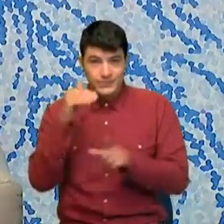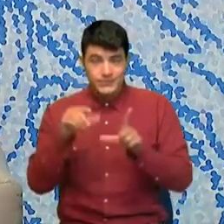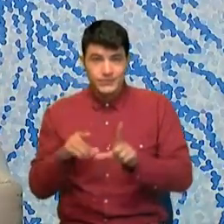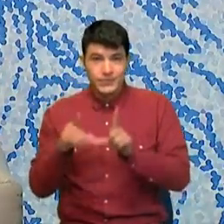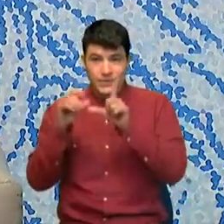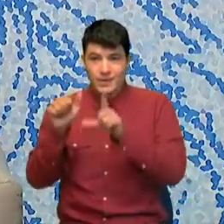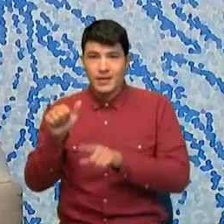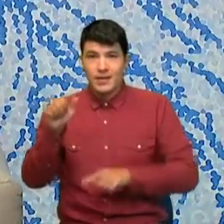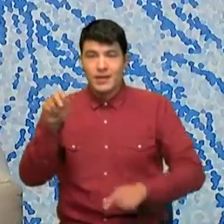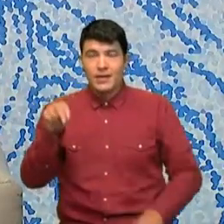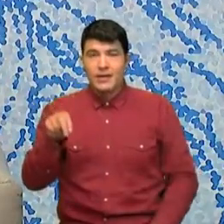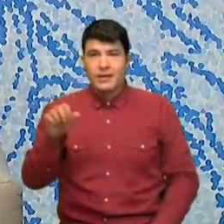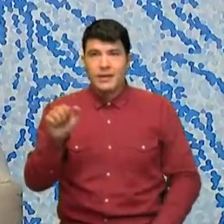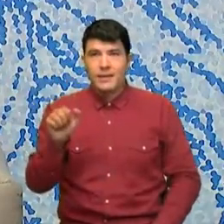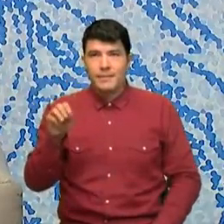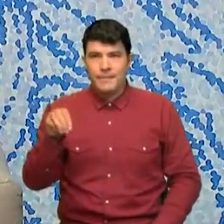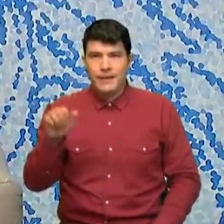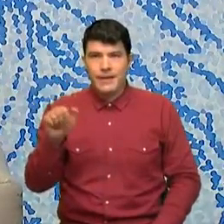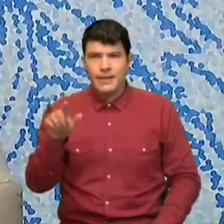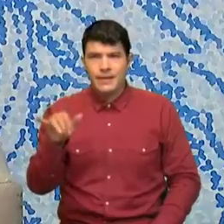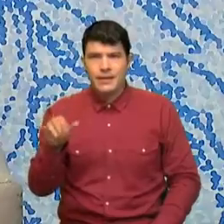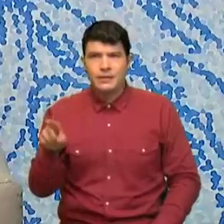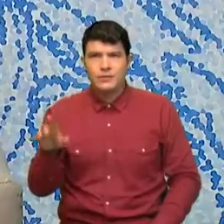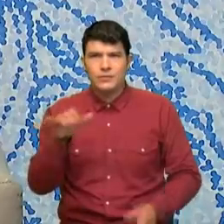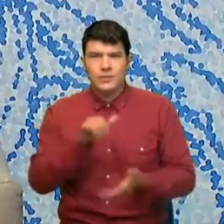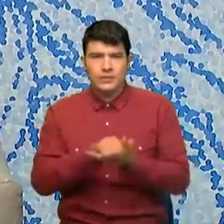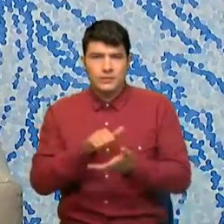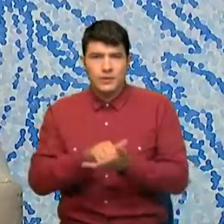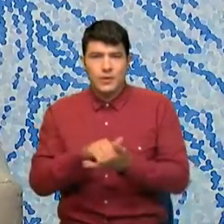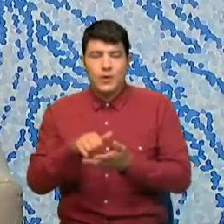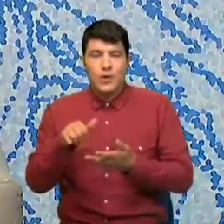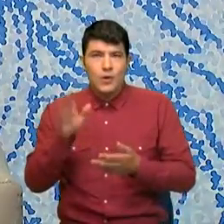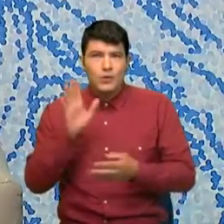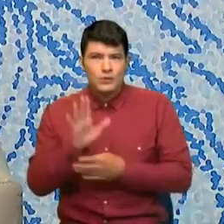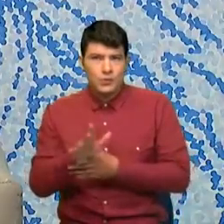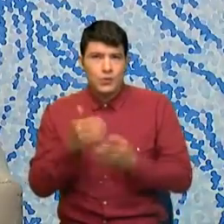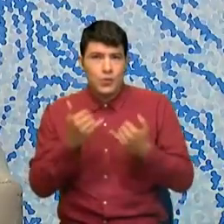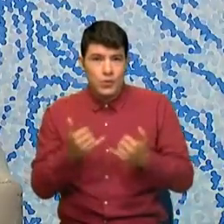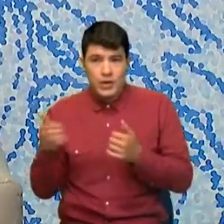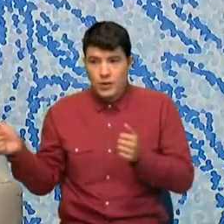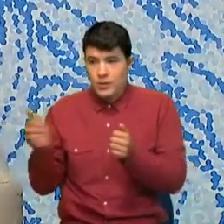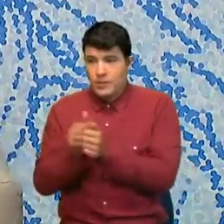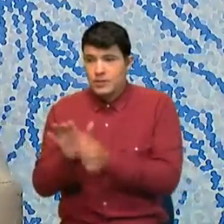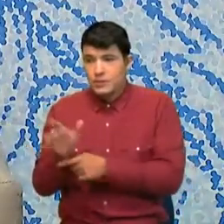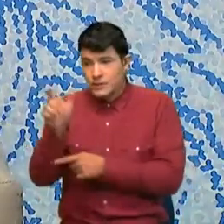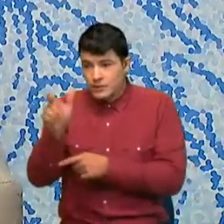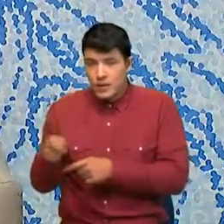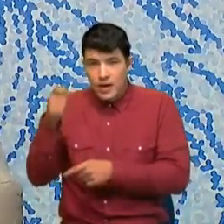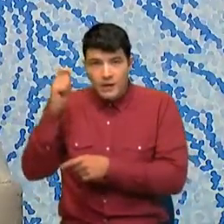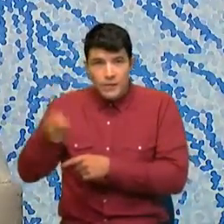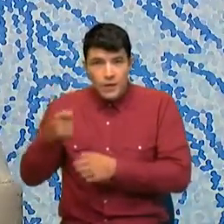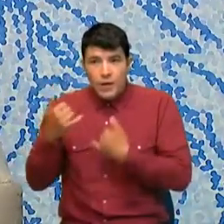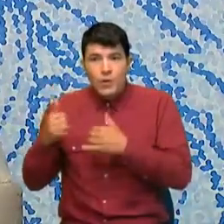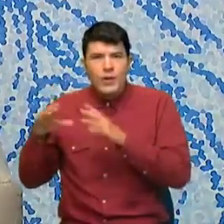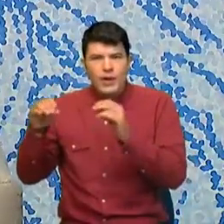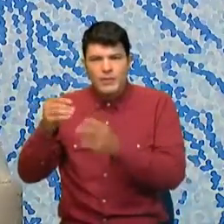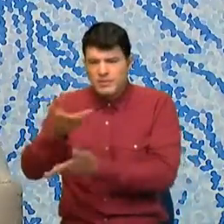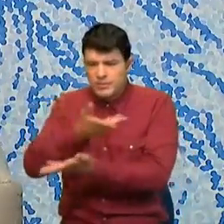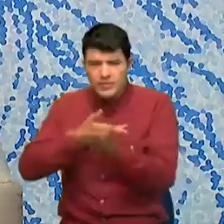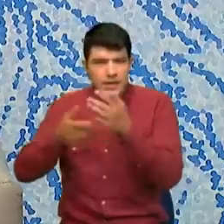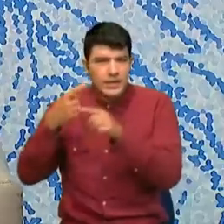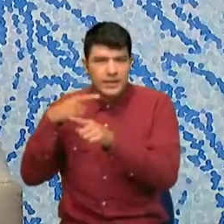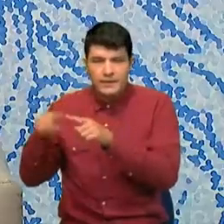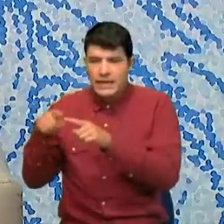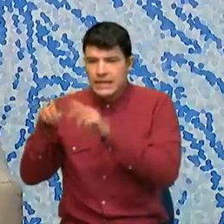esas dudas jurídicas y que hoy en compañía de nuestro especialista vamos a estar tratando. En el día de hoy vamos a